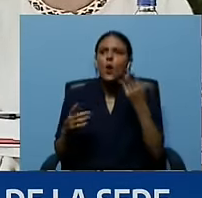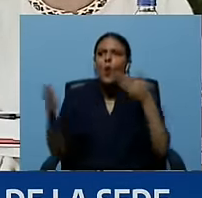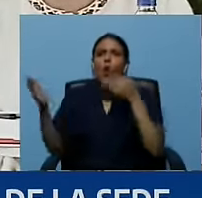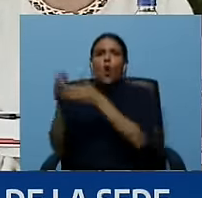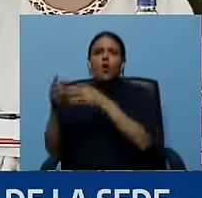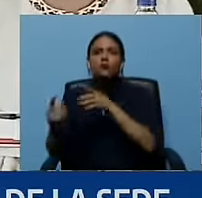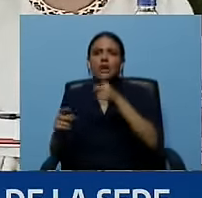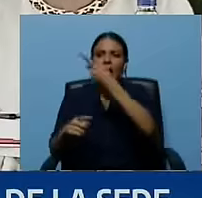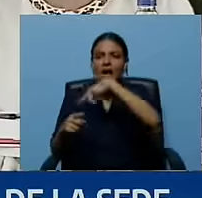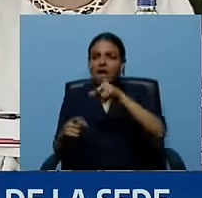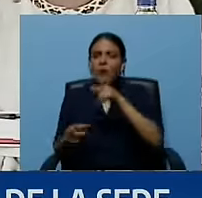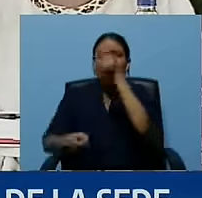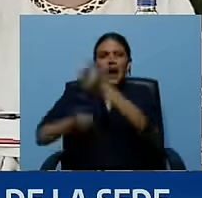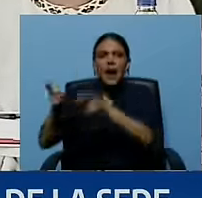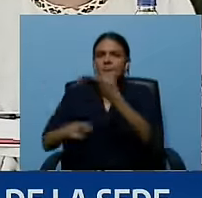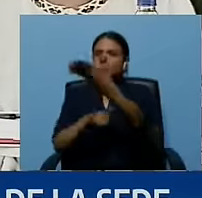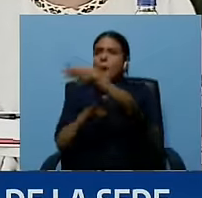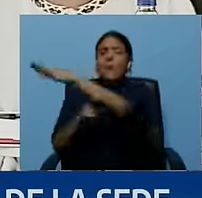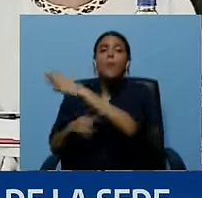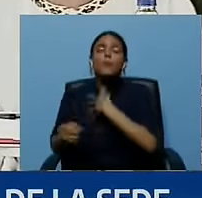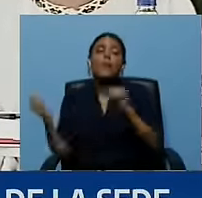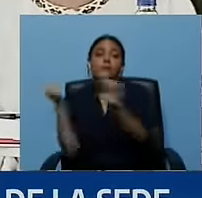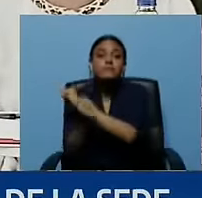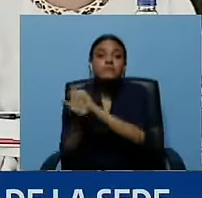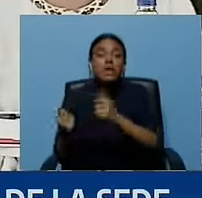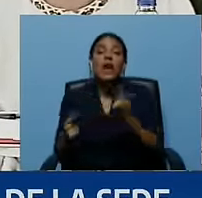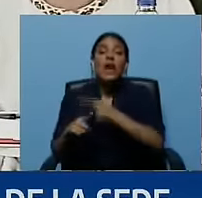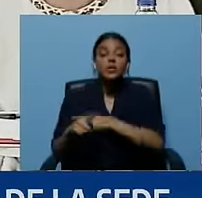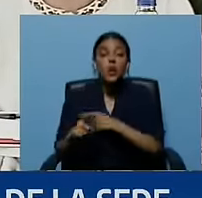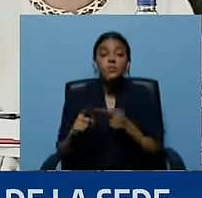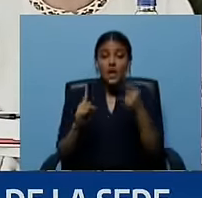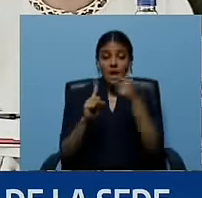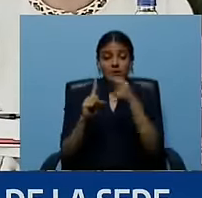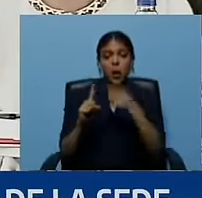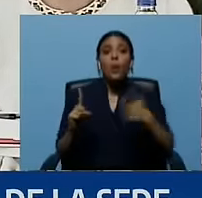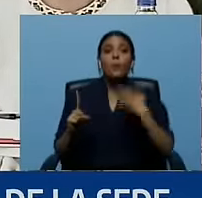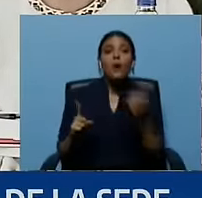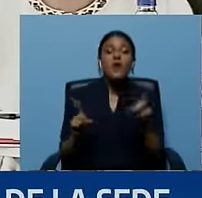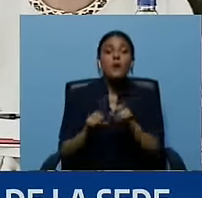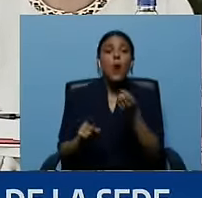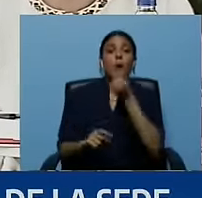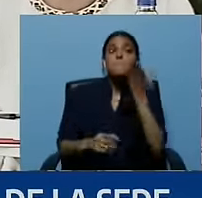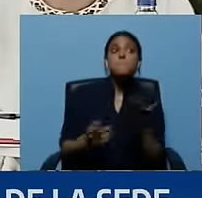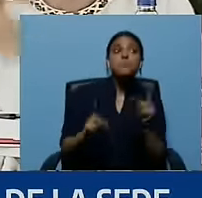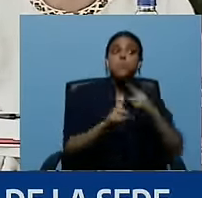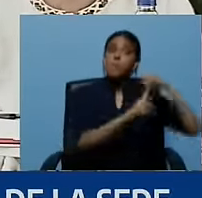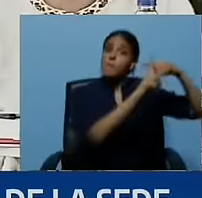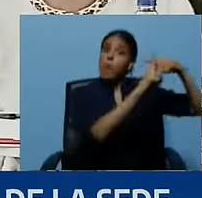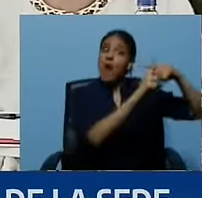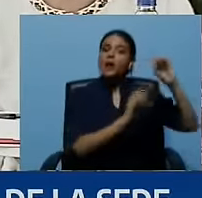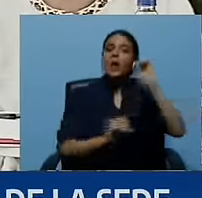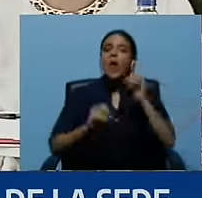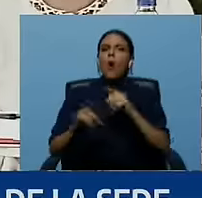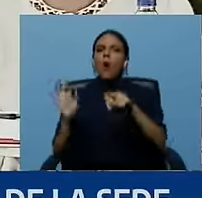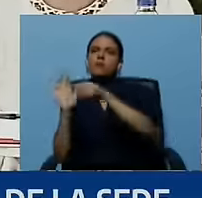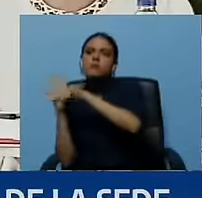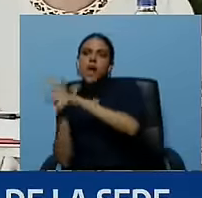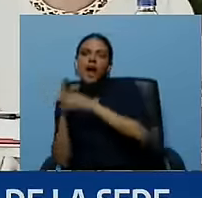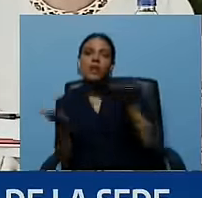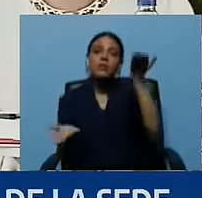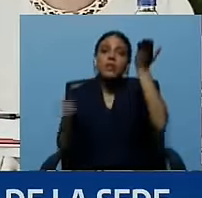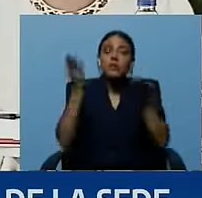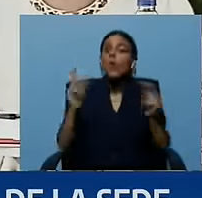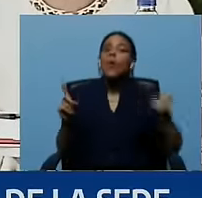puede ser muy destructiva, ¿verdad? Entonces una cosa puede ser muy buena y puede ser extremadamente mala en la vida.